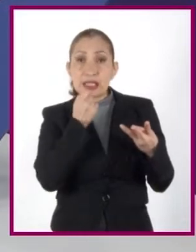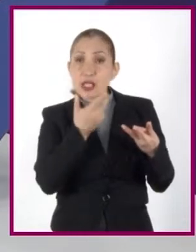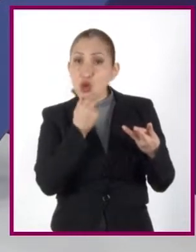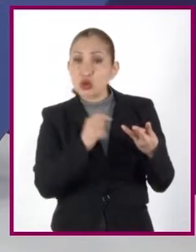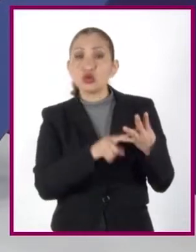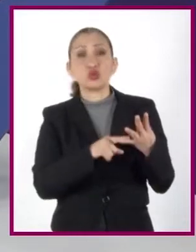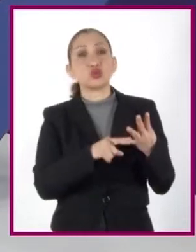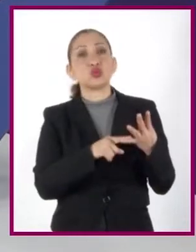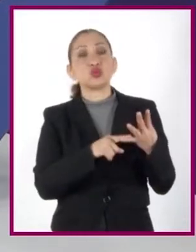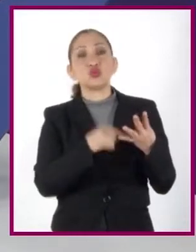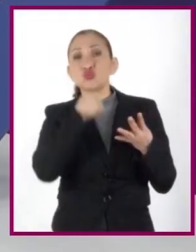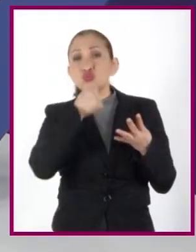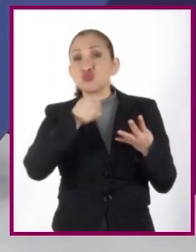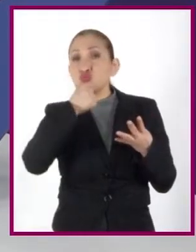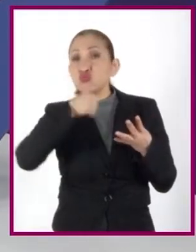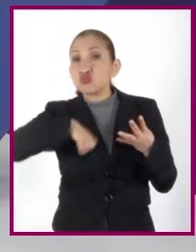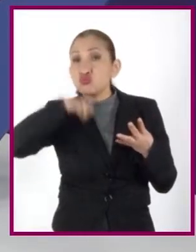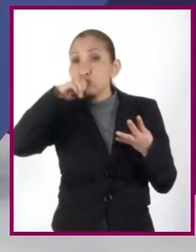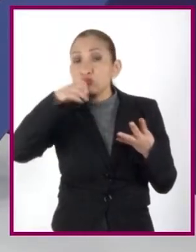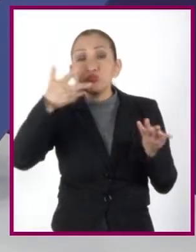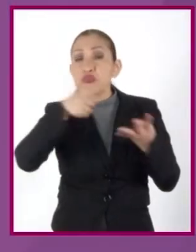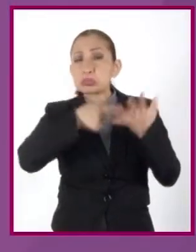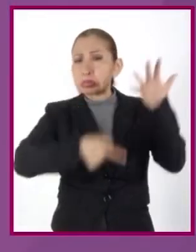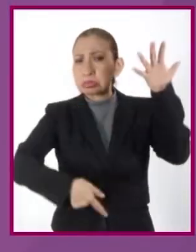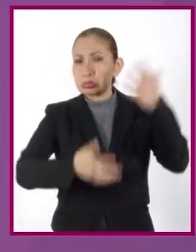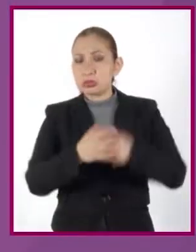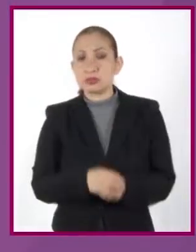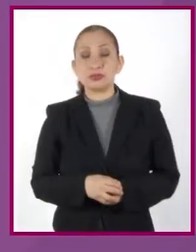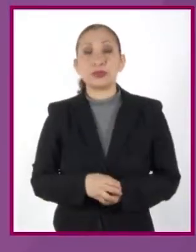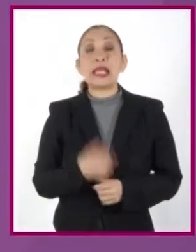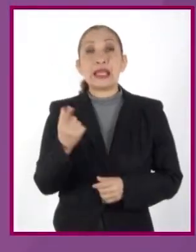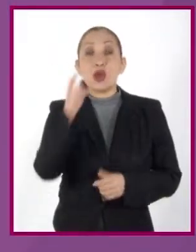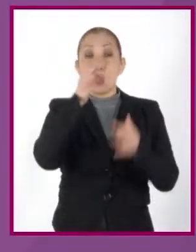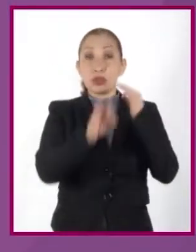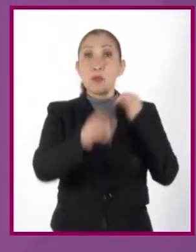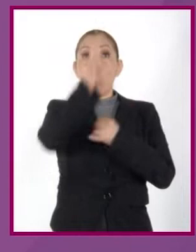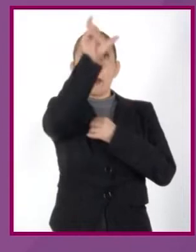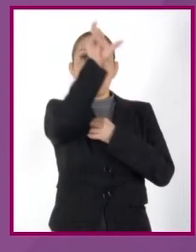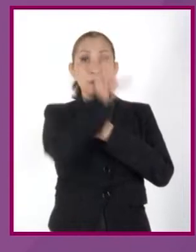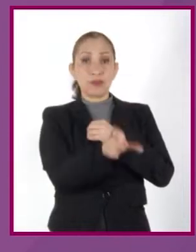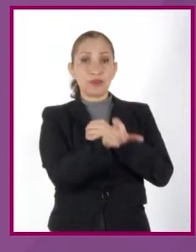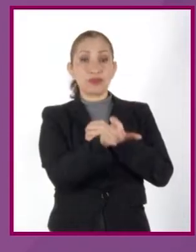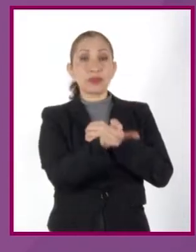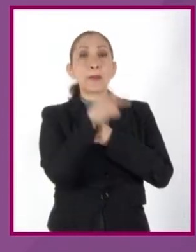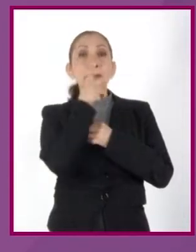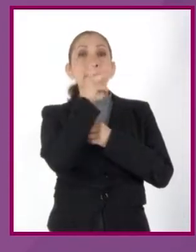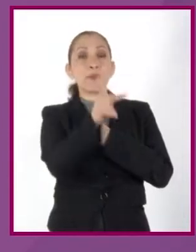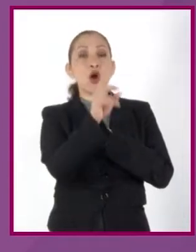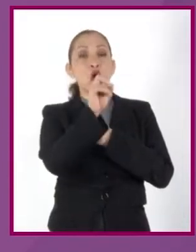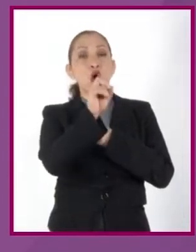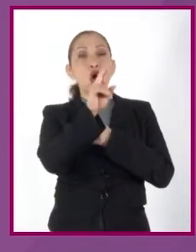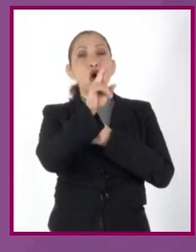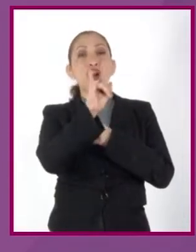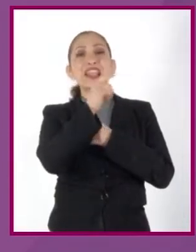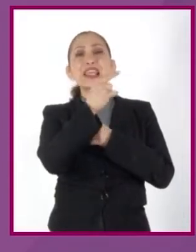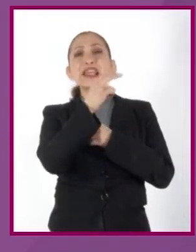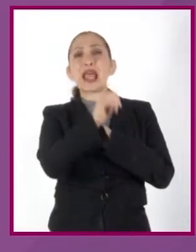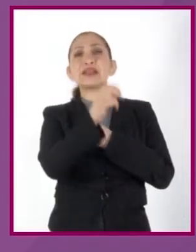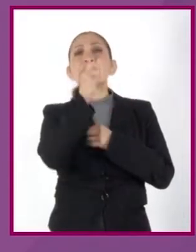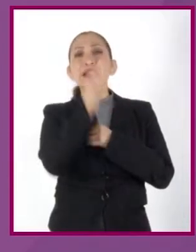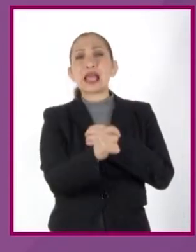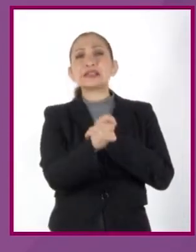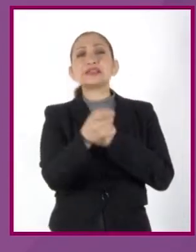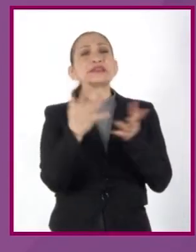niños, ancianos, entre otros. Y, por último, colocaremos la palabra origen, apartado